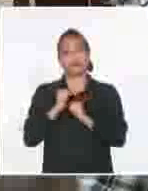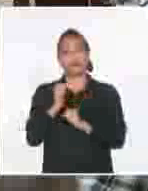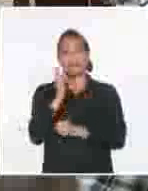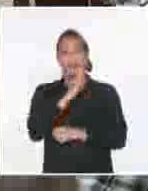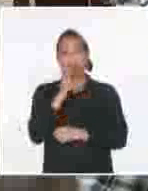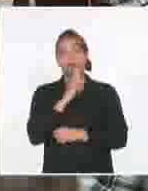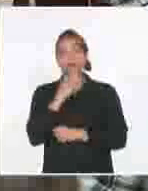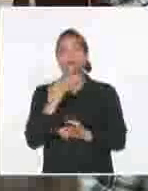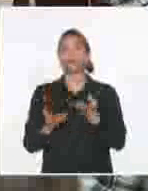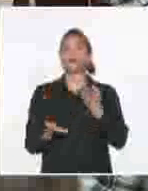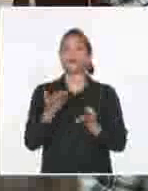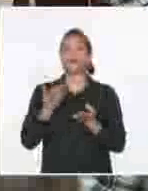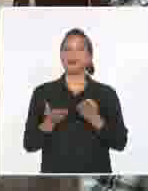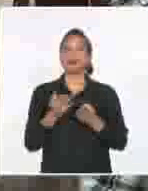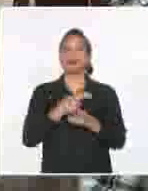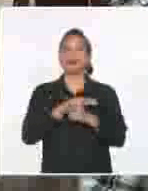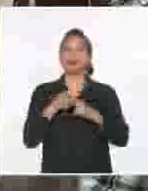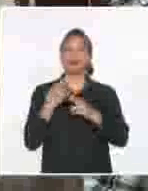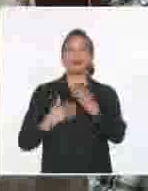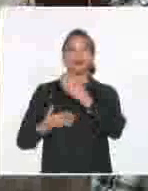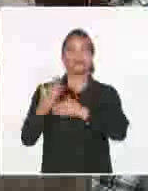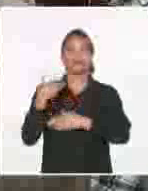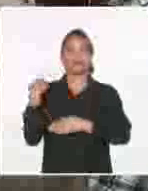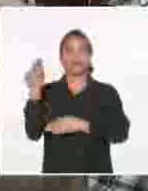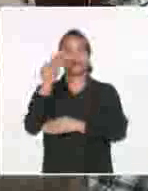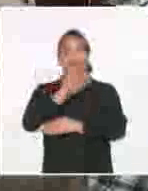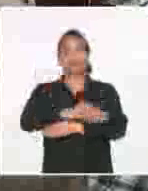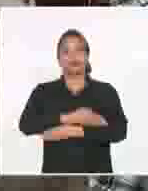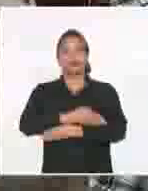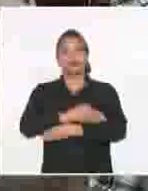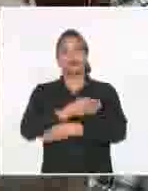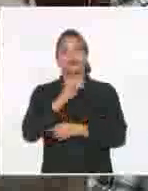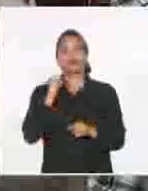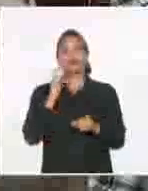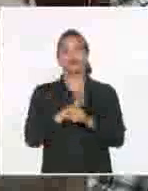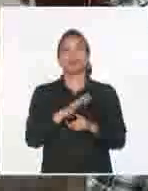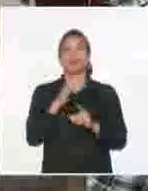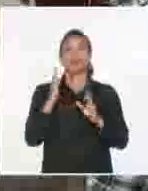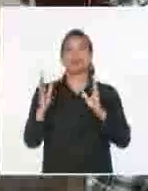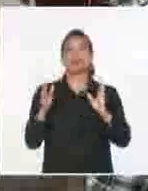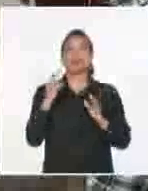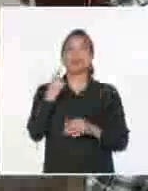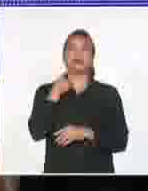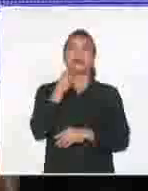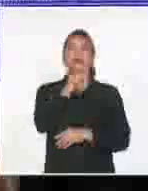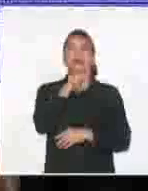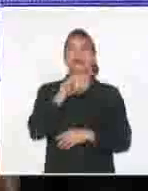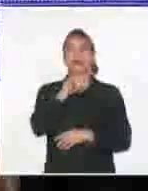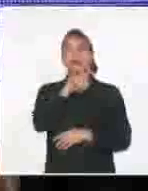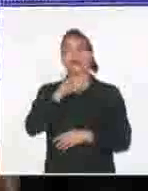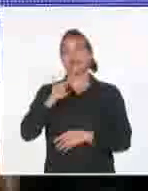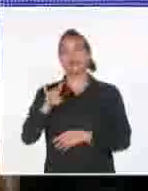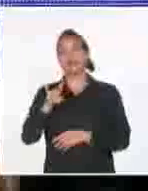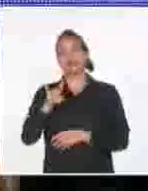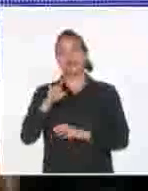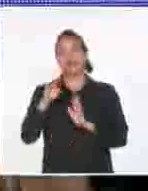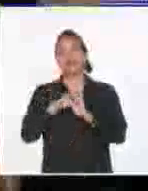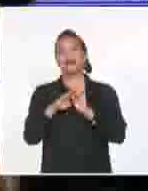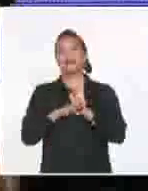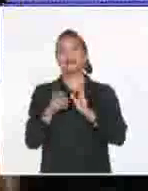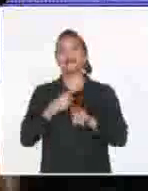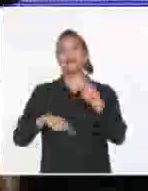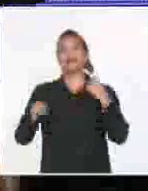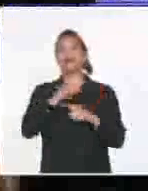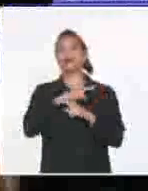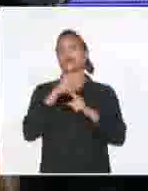toda la historia anterior del bloqueo desde el año 2019. Las medidas contra el turismo,